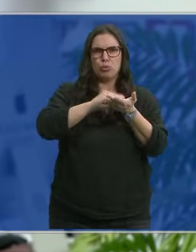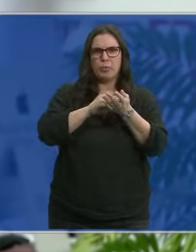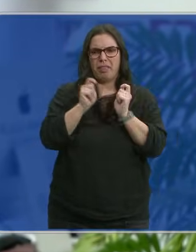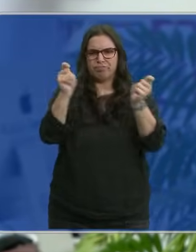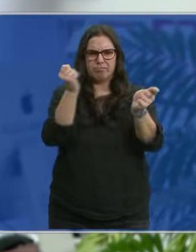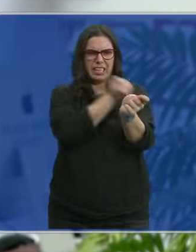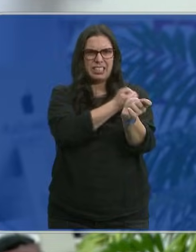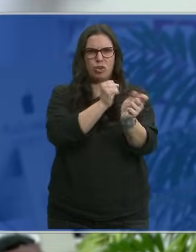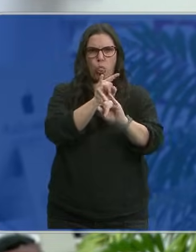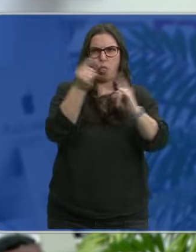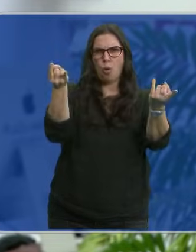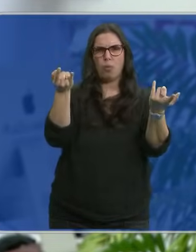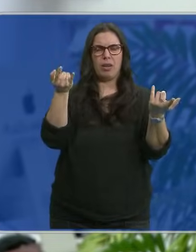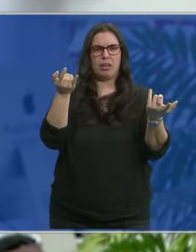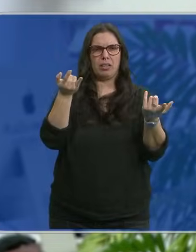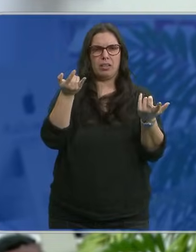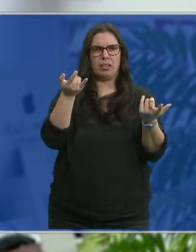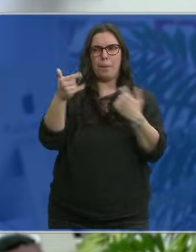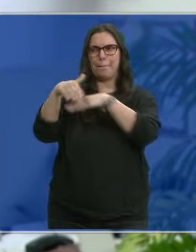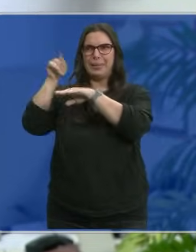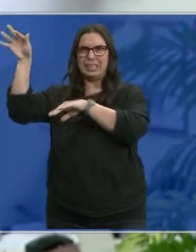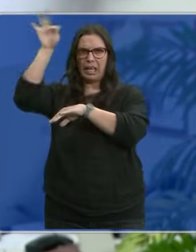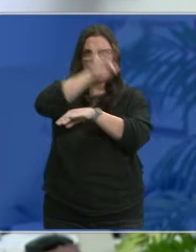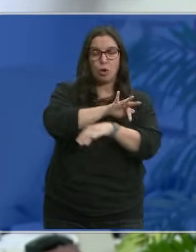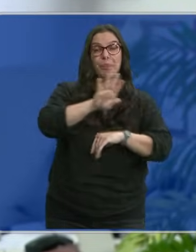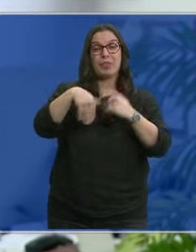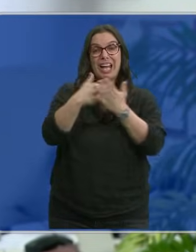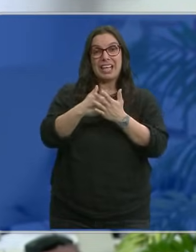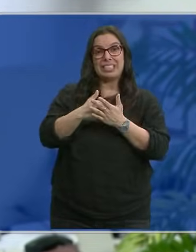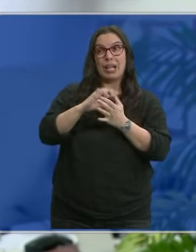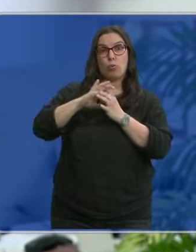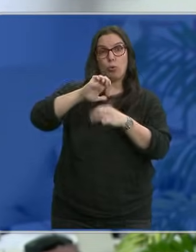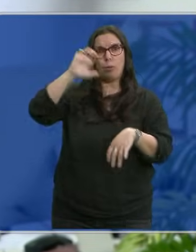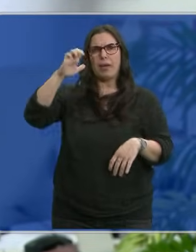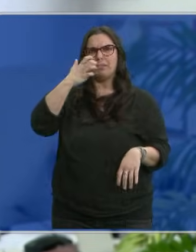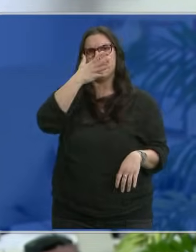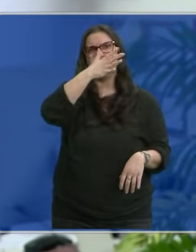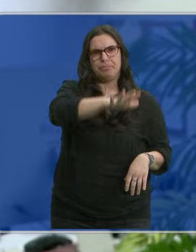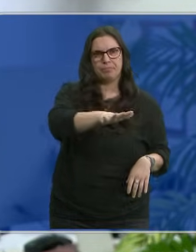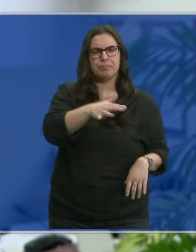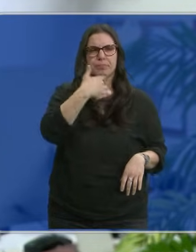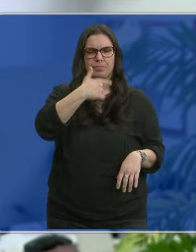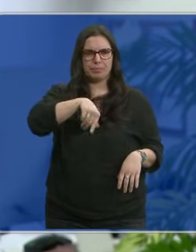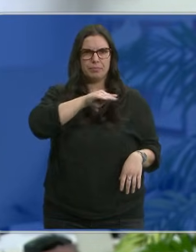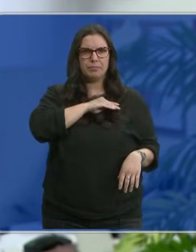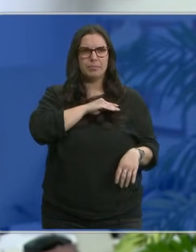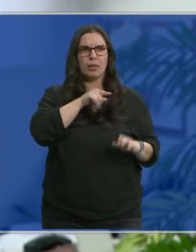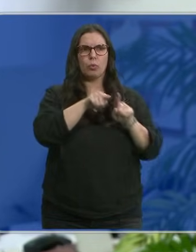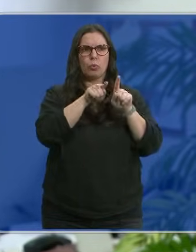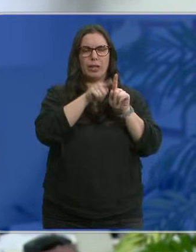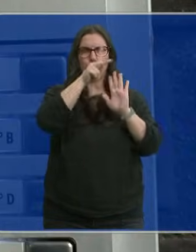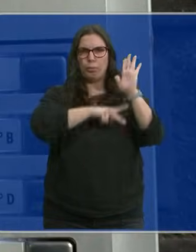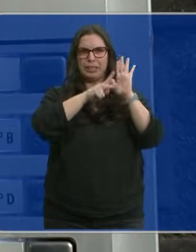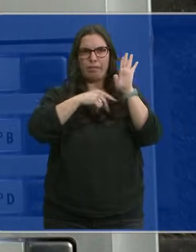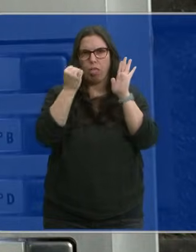de registros por parte del Ministerio. Incluso la Comunidad Europea ha denunciado que España está incumpliendo